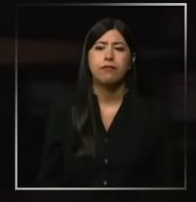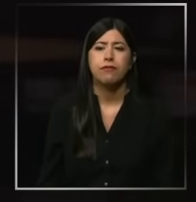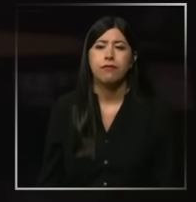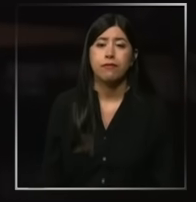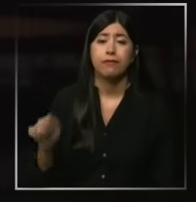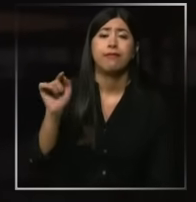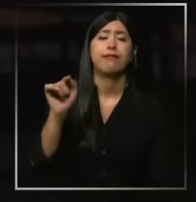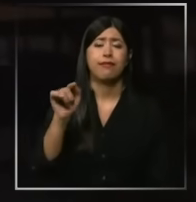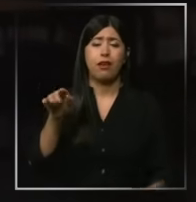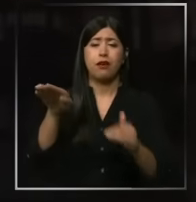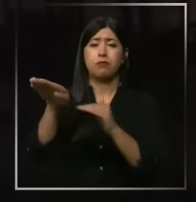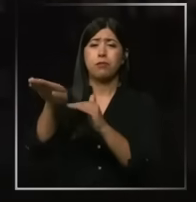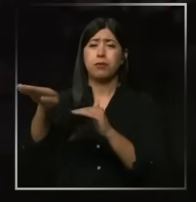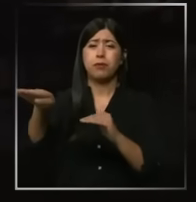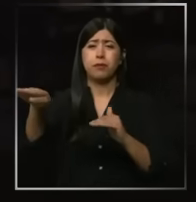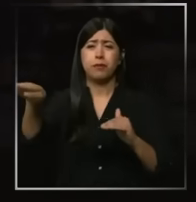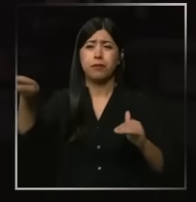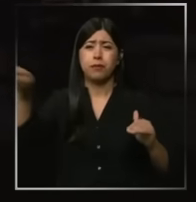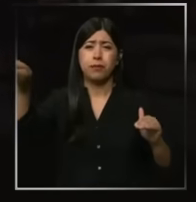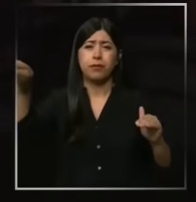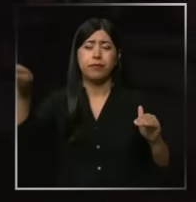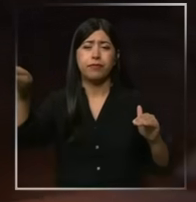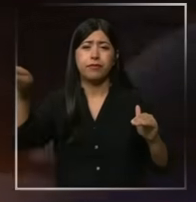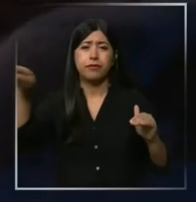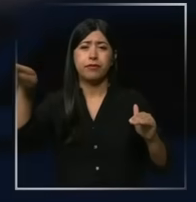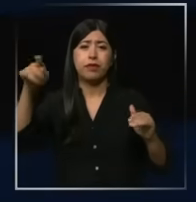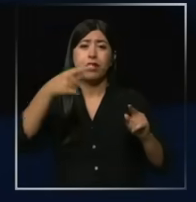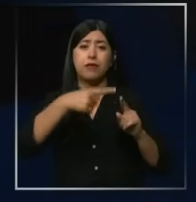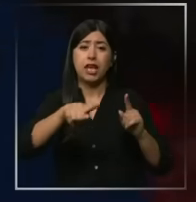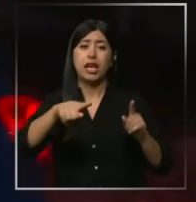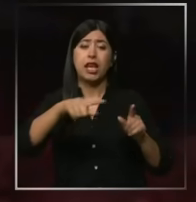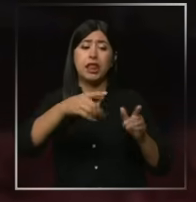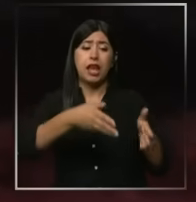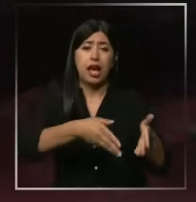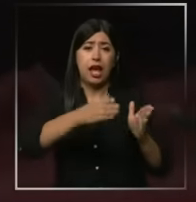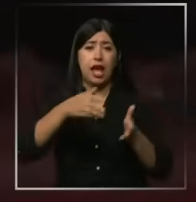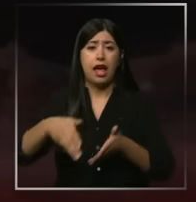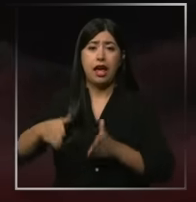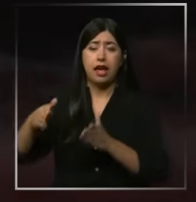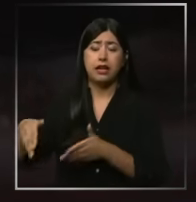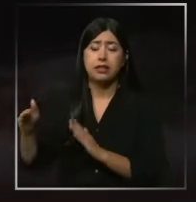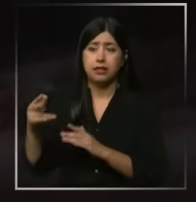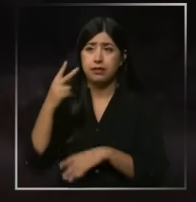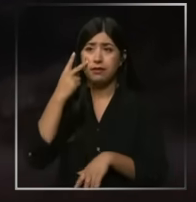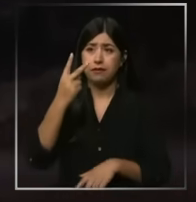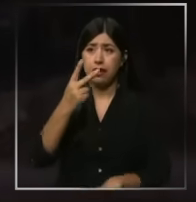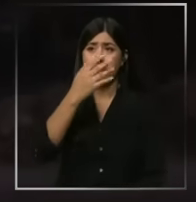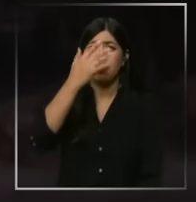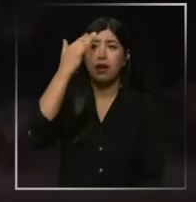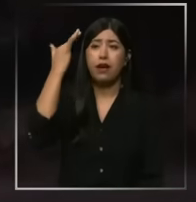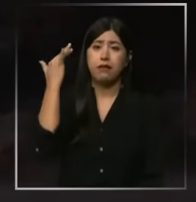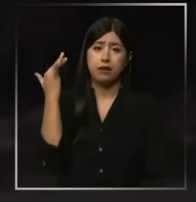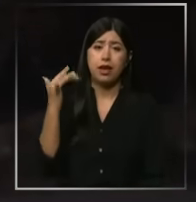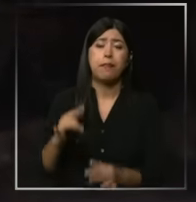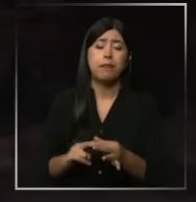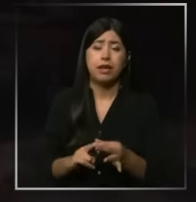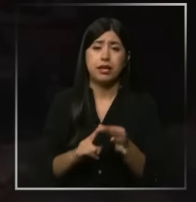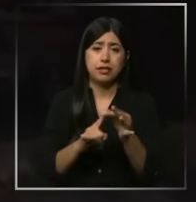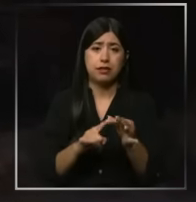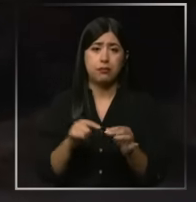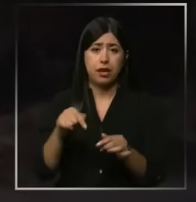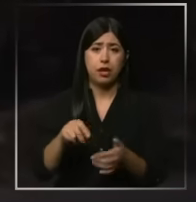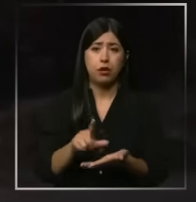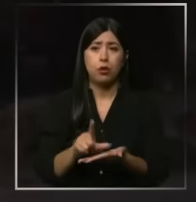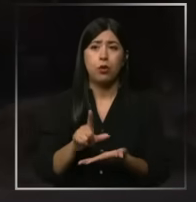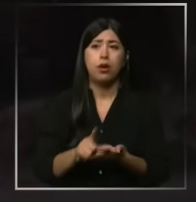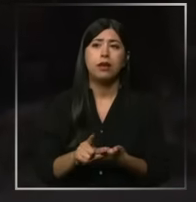Claro, la congestión que hay en distintas arterias, que es lo que estamos viendo, no solo en la avenida Gabriela Mistral, que es una de las principales